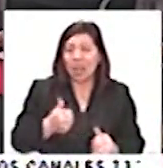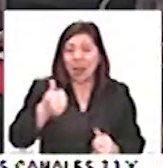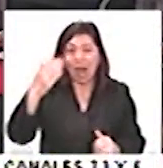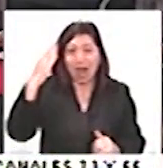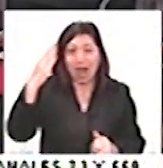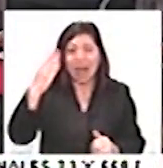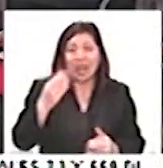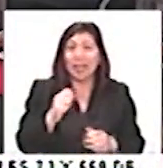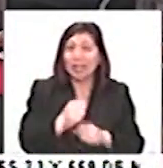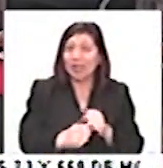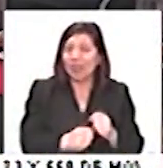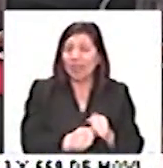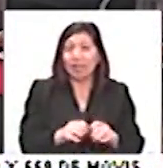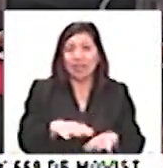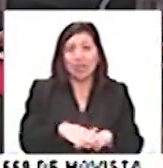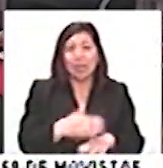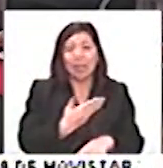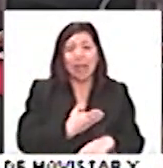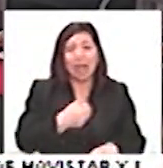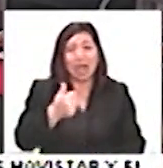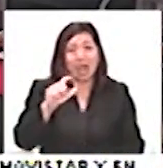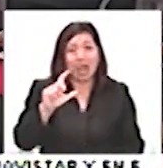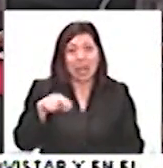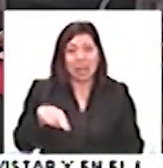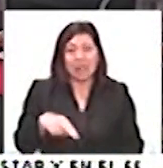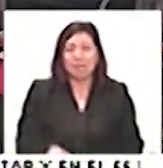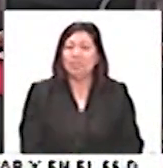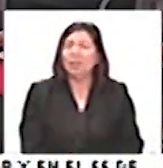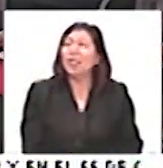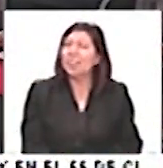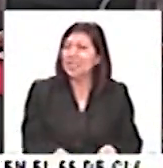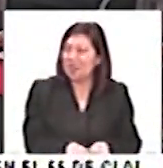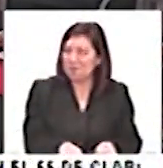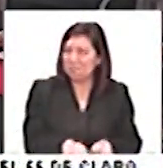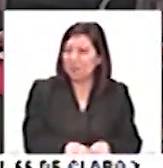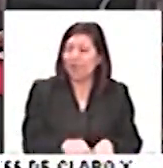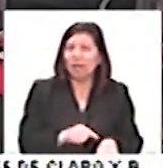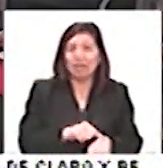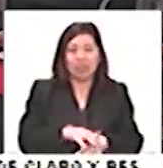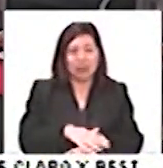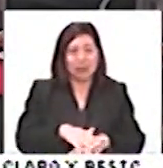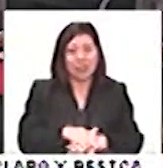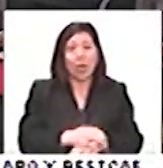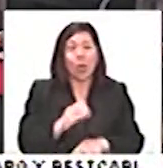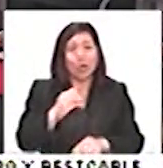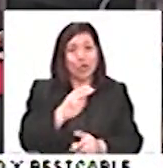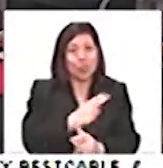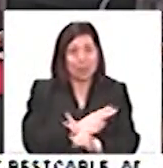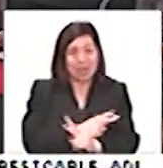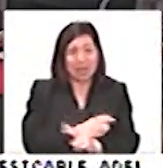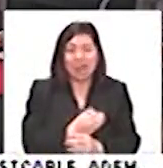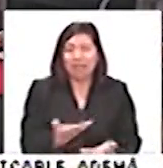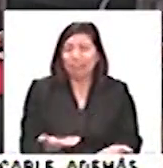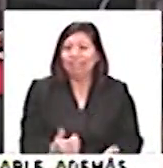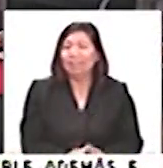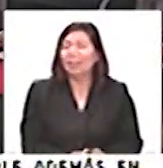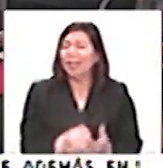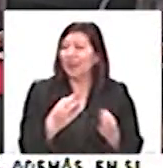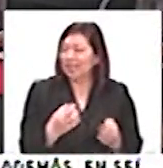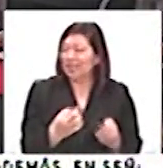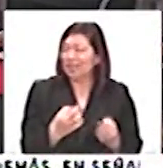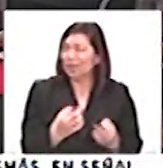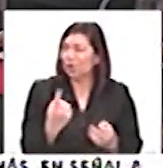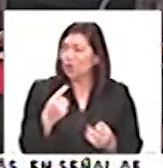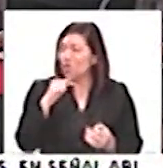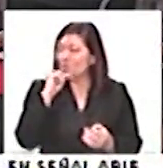Aprista durante la época de la gestión del señor Alan García Pérez y también durante la gestión del señor Ollanta Humala. Entonces, creo que es o